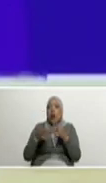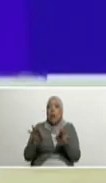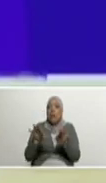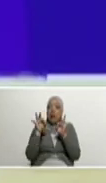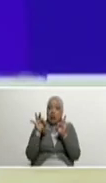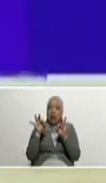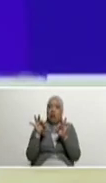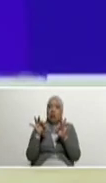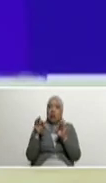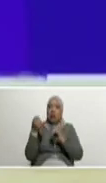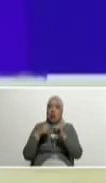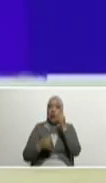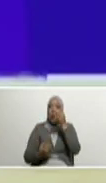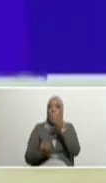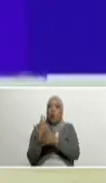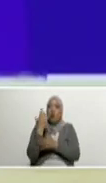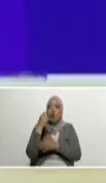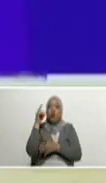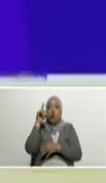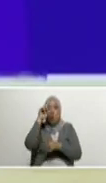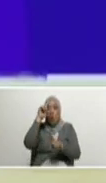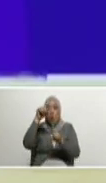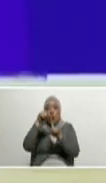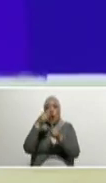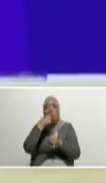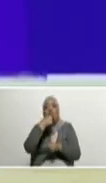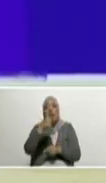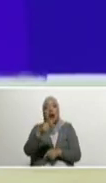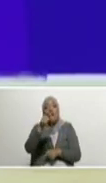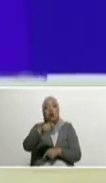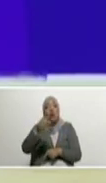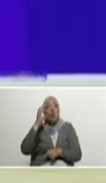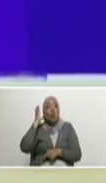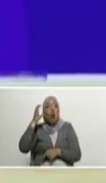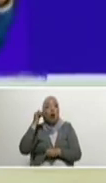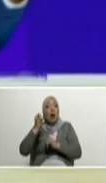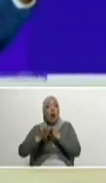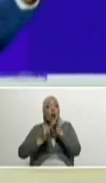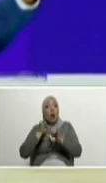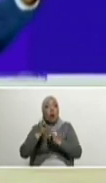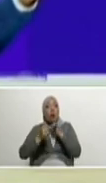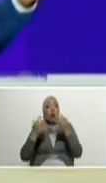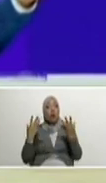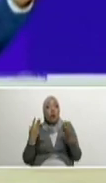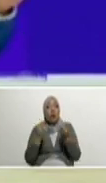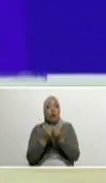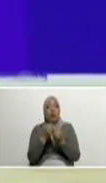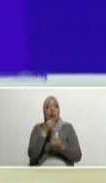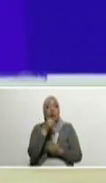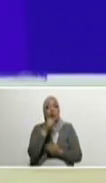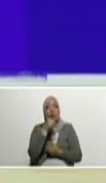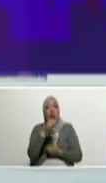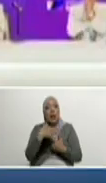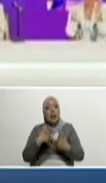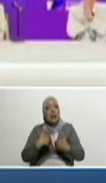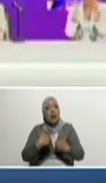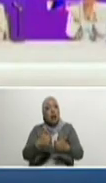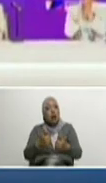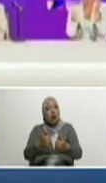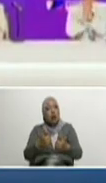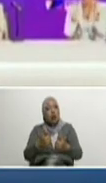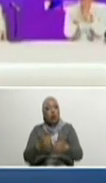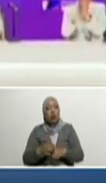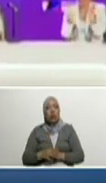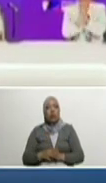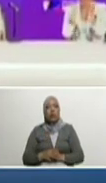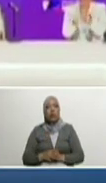especial de fertilidad orientado a facilitar la concepción de las mujeres. Compañera ministra de Salud, por favor.